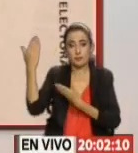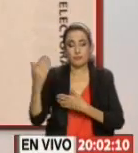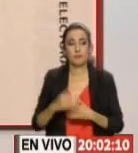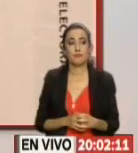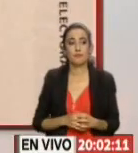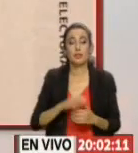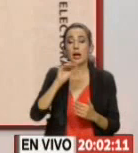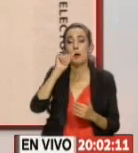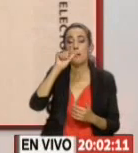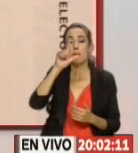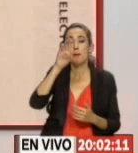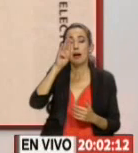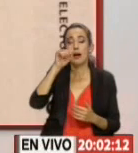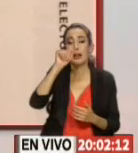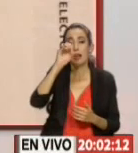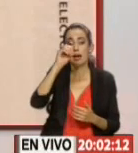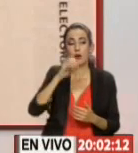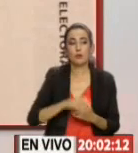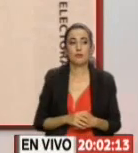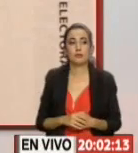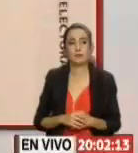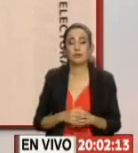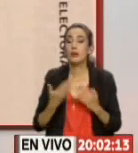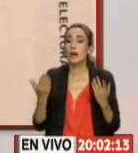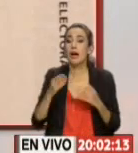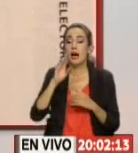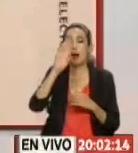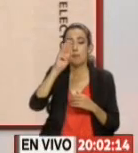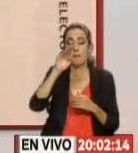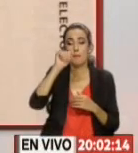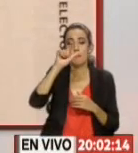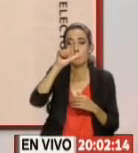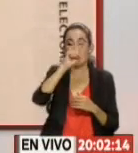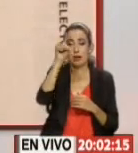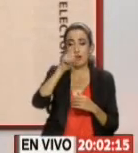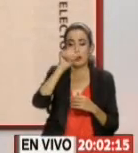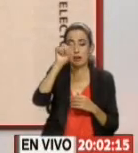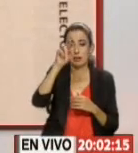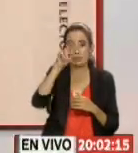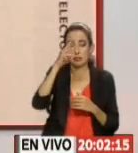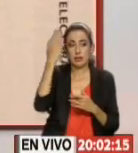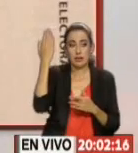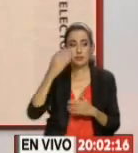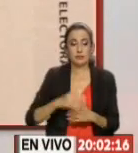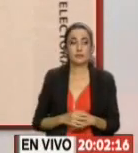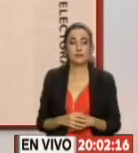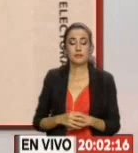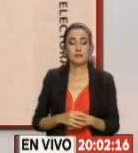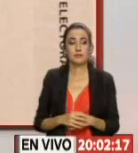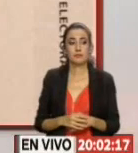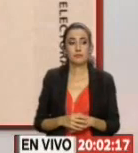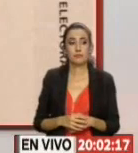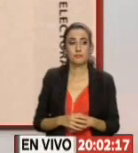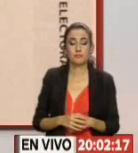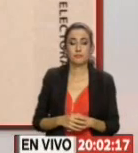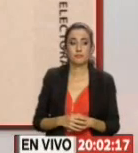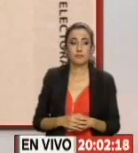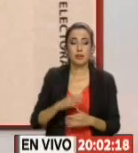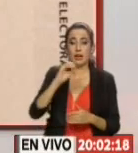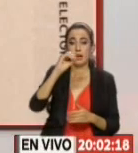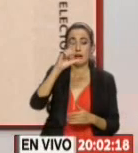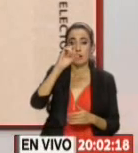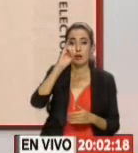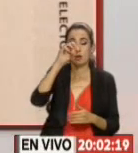que en Balao la obtuvo Jonathan Molina. En Balsar, el ganador hasta el momento es Alex Octavio Zambrano. En